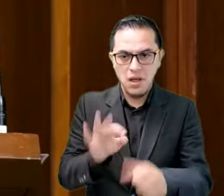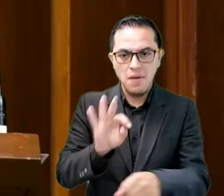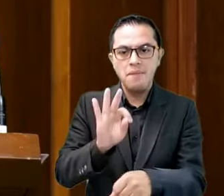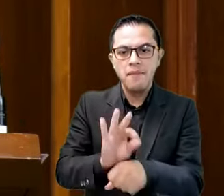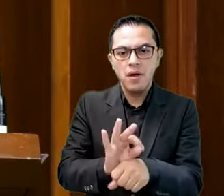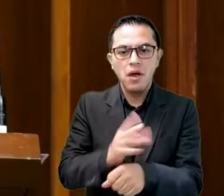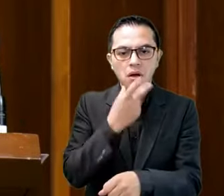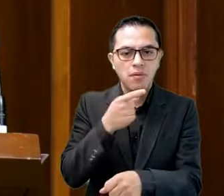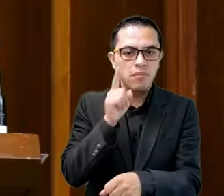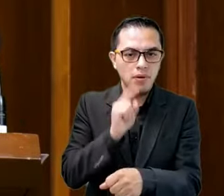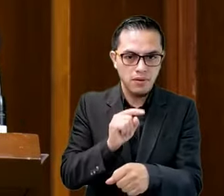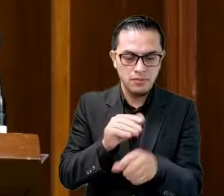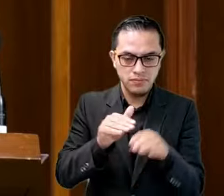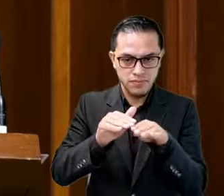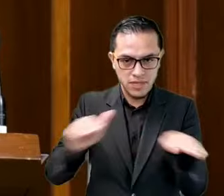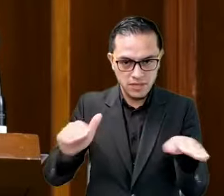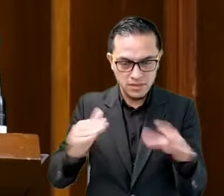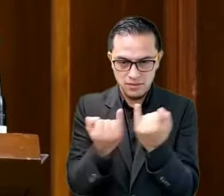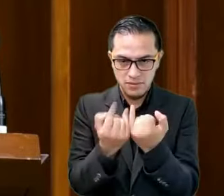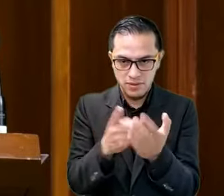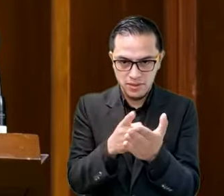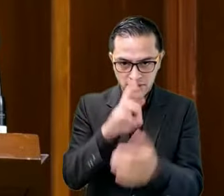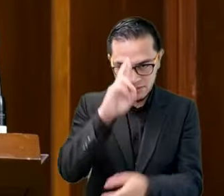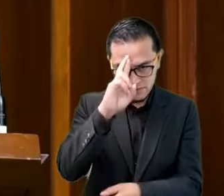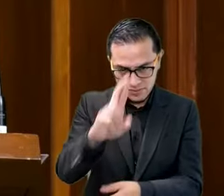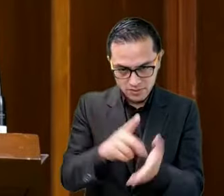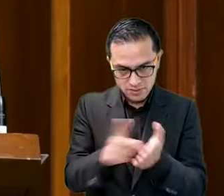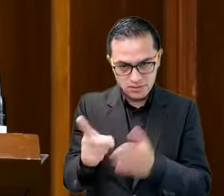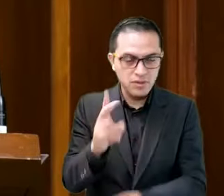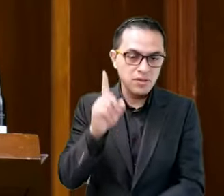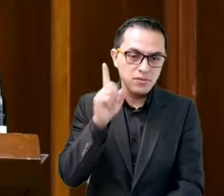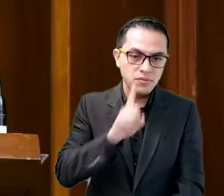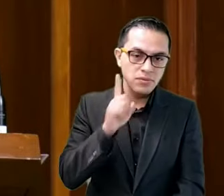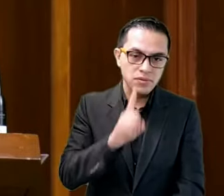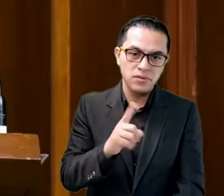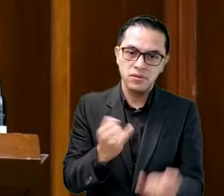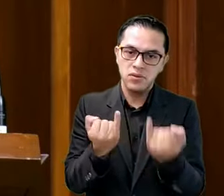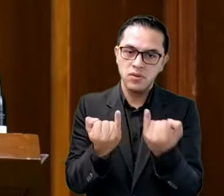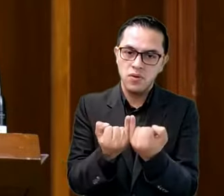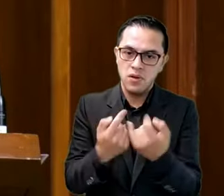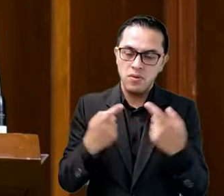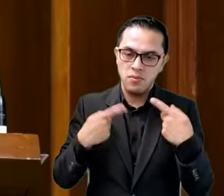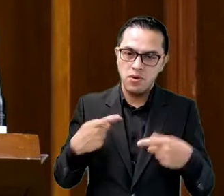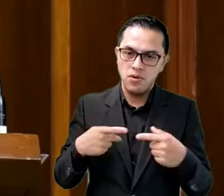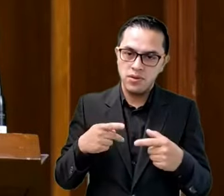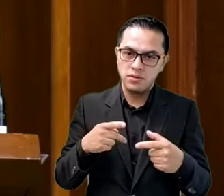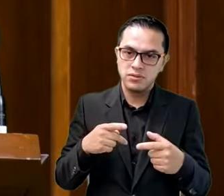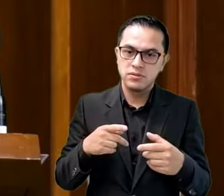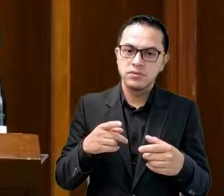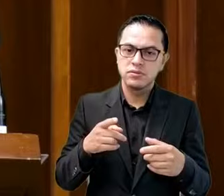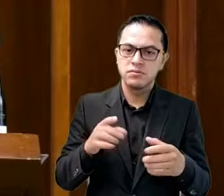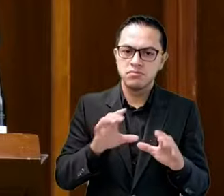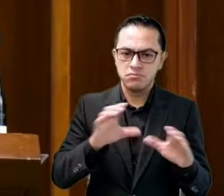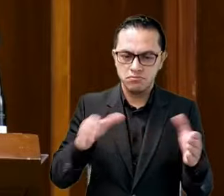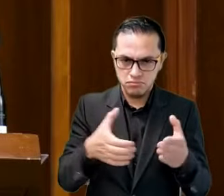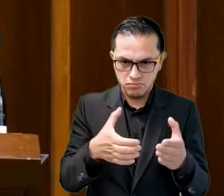género el respeto de los derechos de las mujeres y las poblaciones de la diversidad